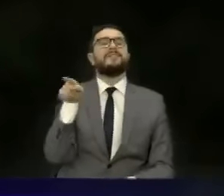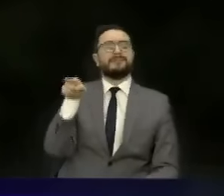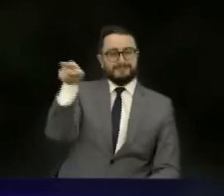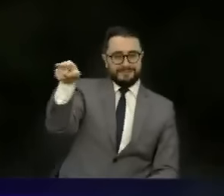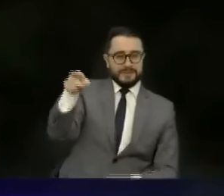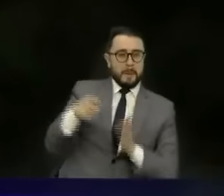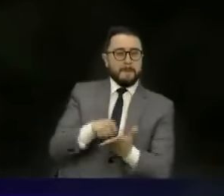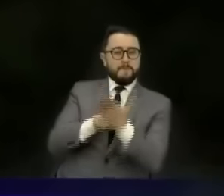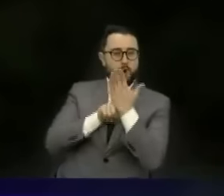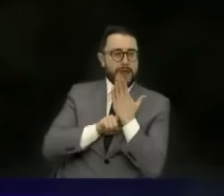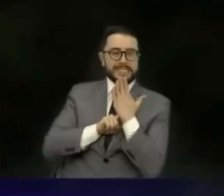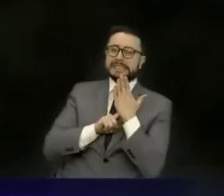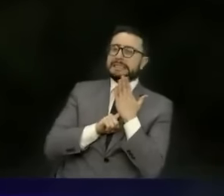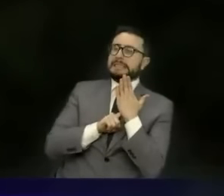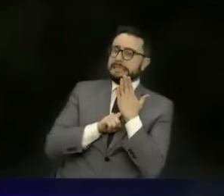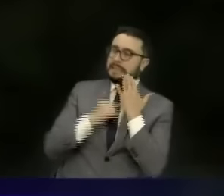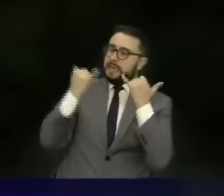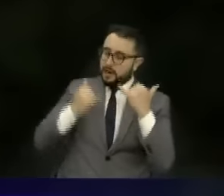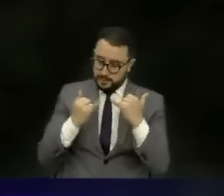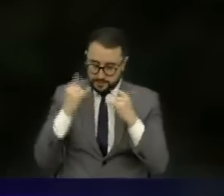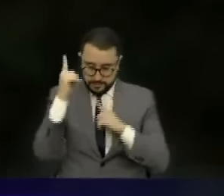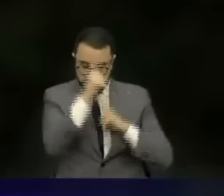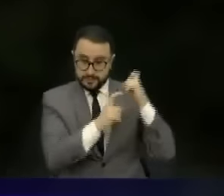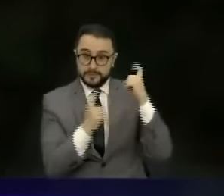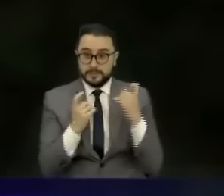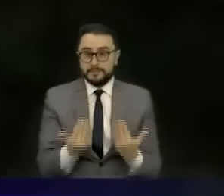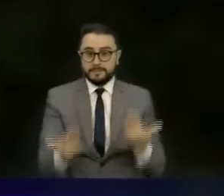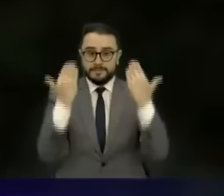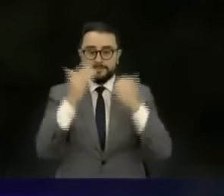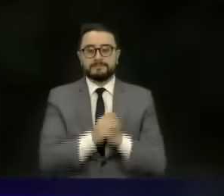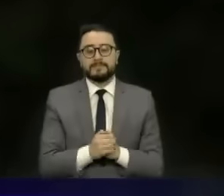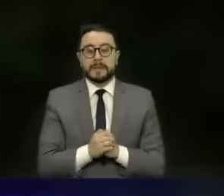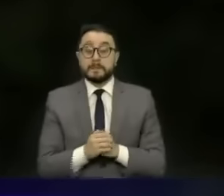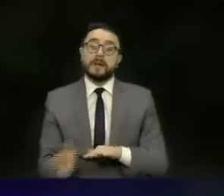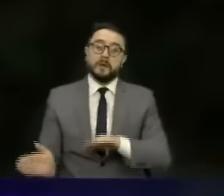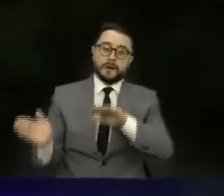Y hay un segundo hecho, y termino con esto, porque el sol amenaza,